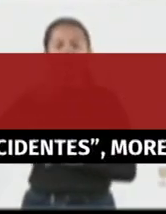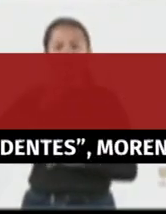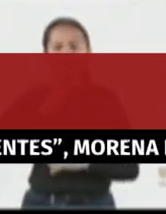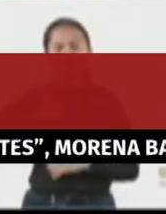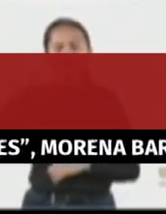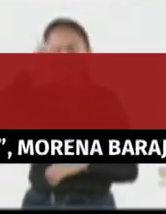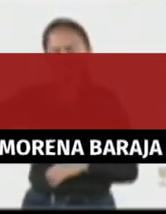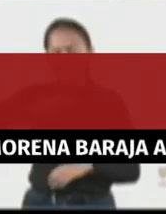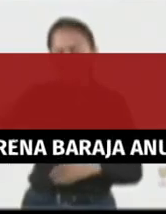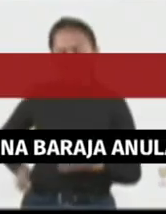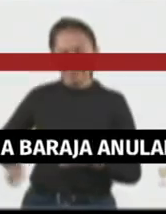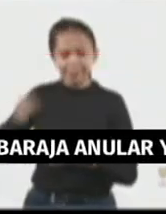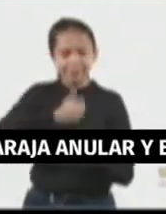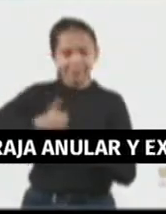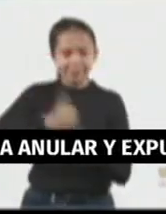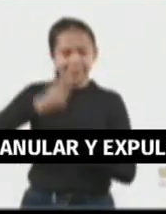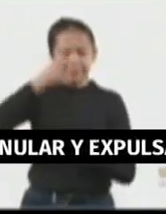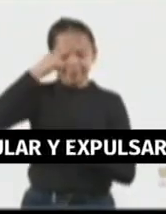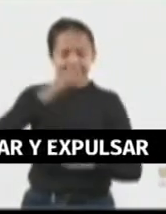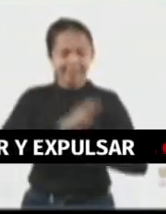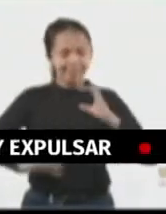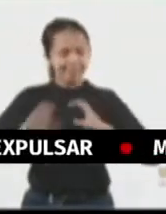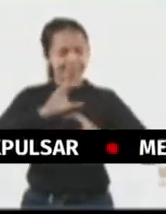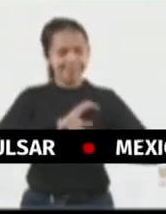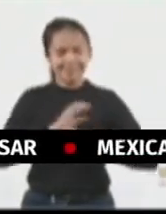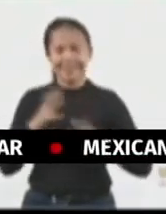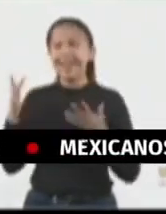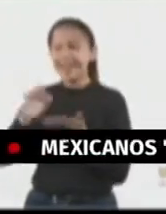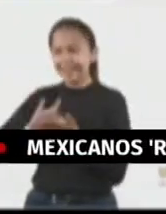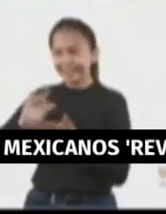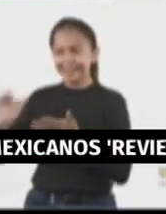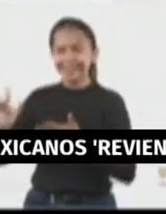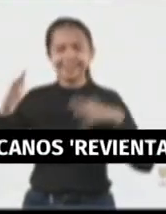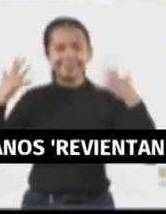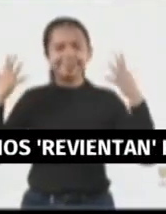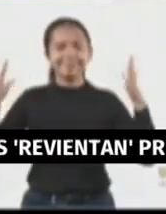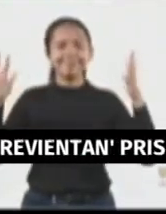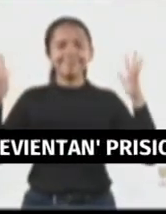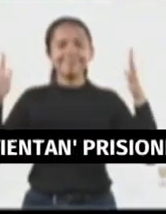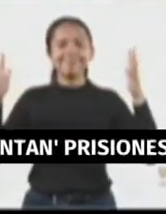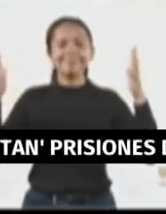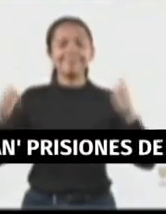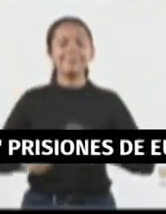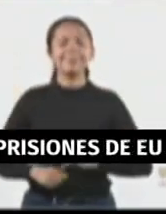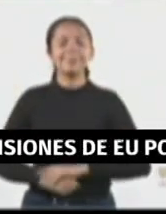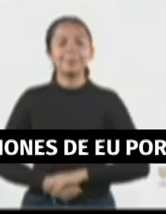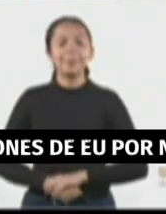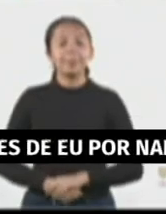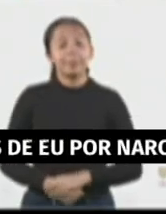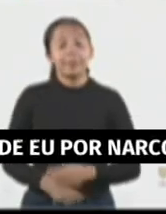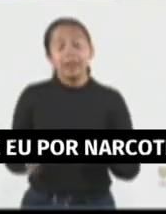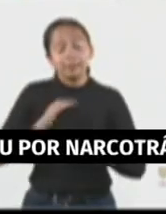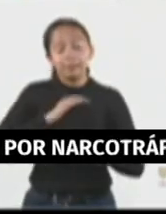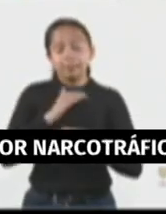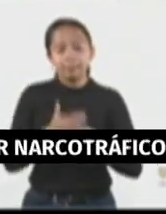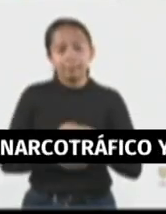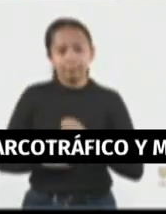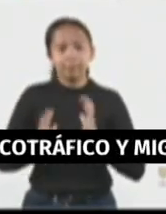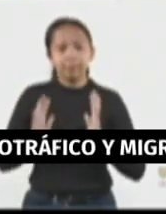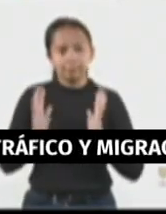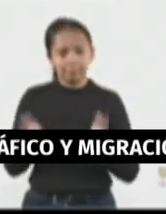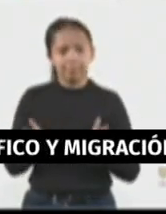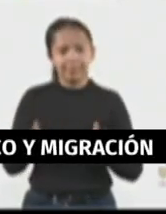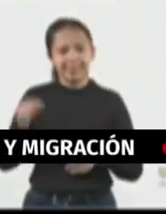la doctora Claudia Sheinbaum Pardo. Pasa en este momento, en este evento, esta entrega de reconocimiento muy merecido a